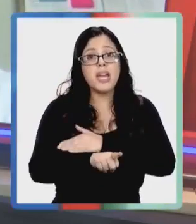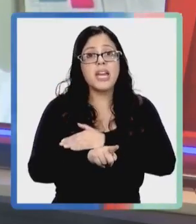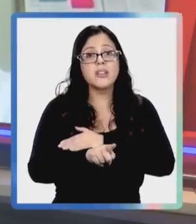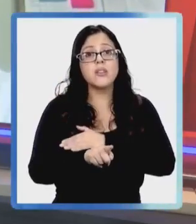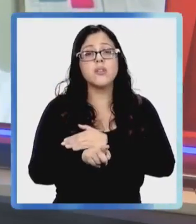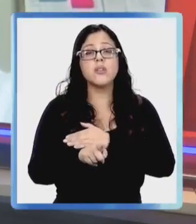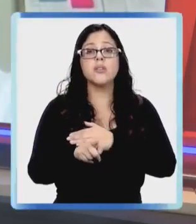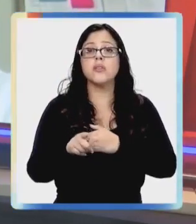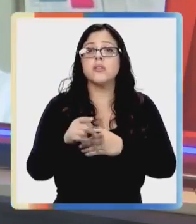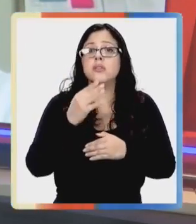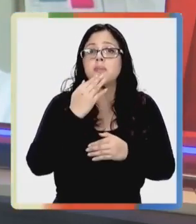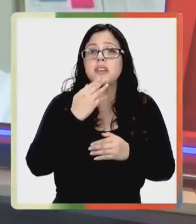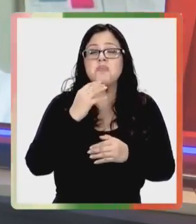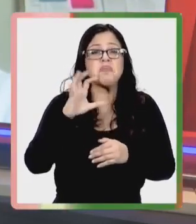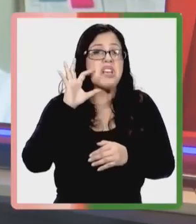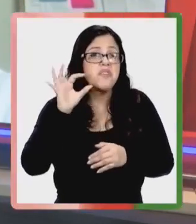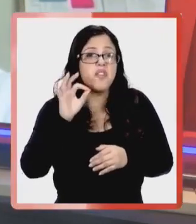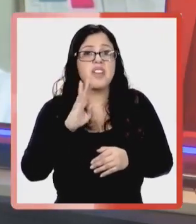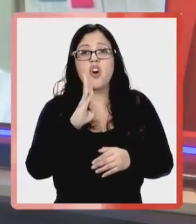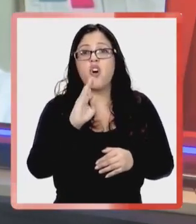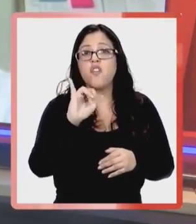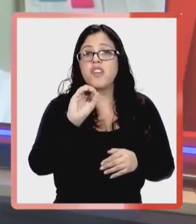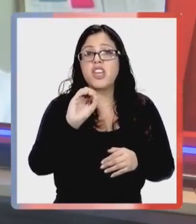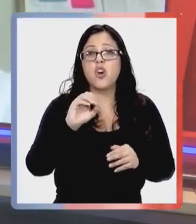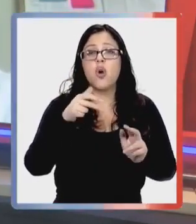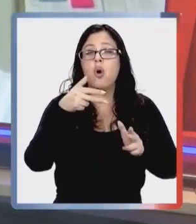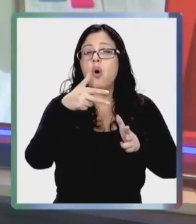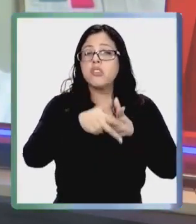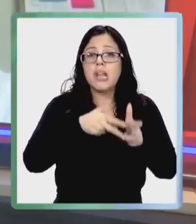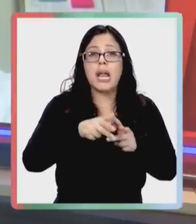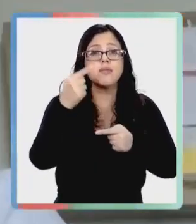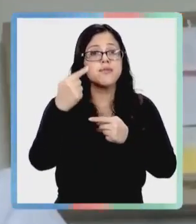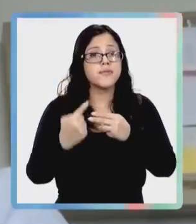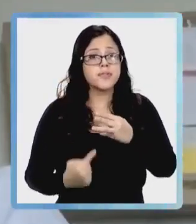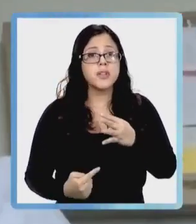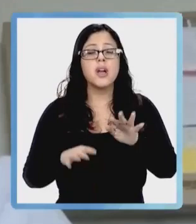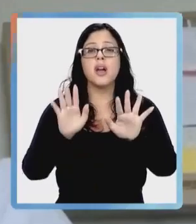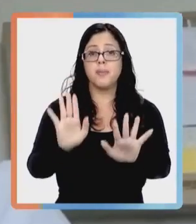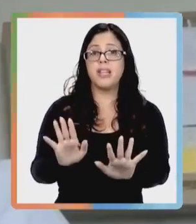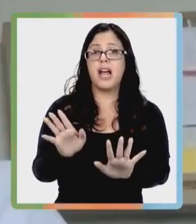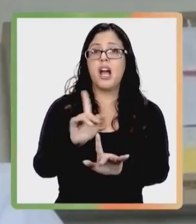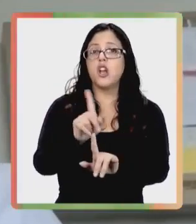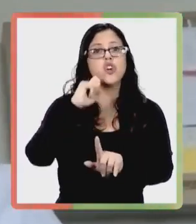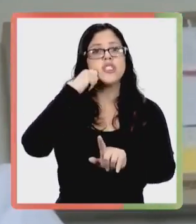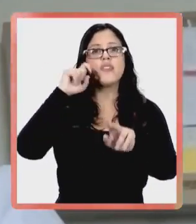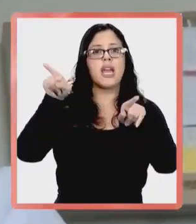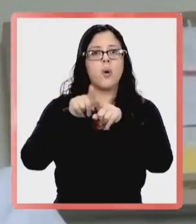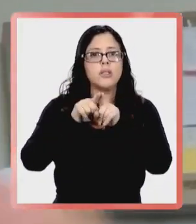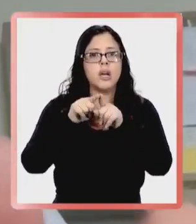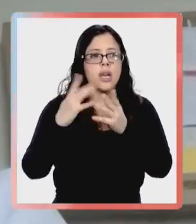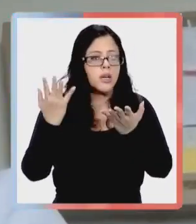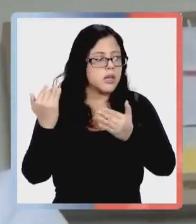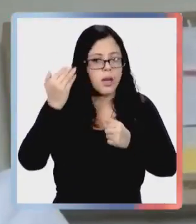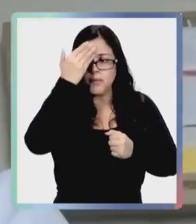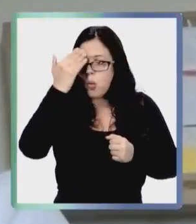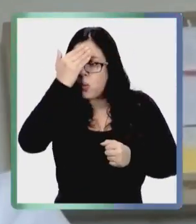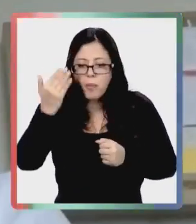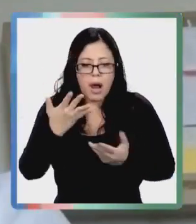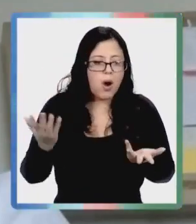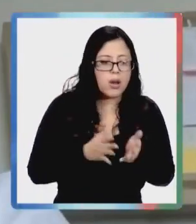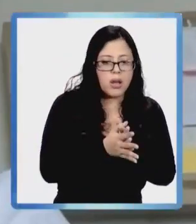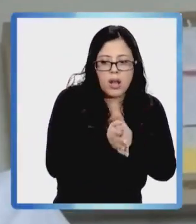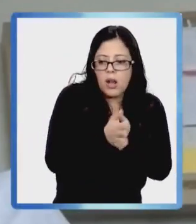micro, en la capital se suben al metro, en el Biobío al biotren, en fin. No se trata tampoco de tener una neurosis, de andar